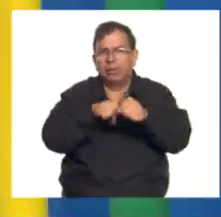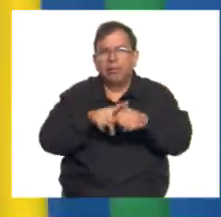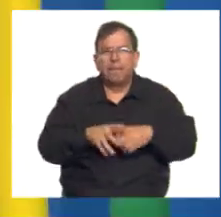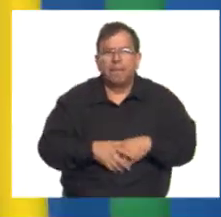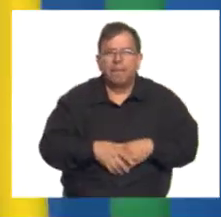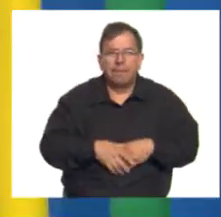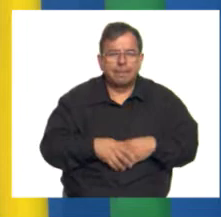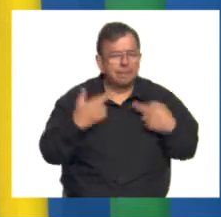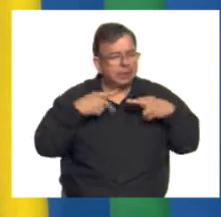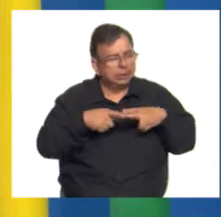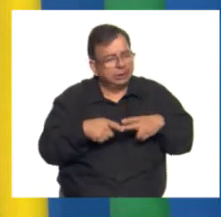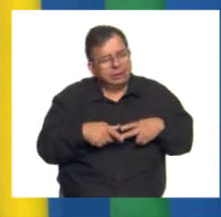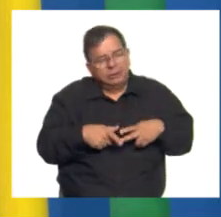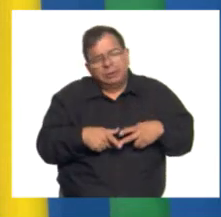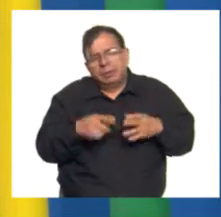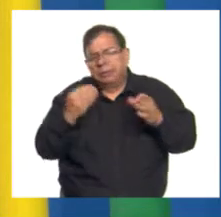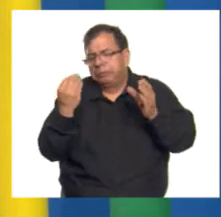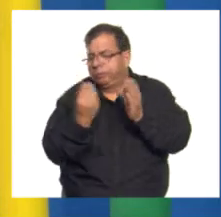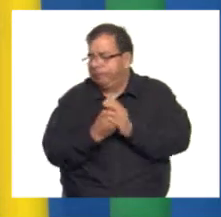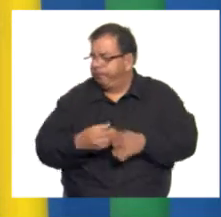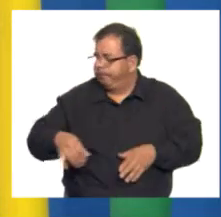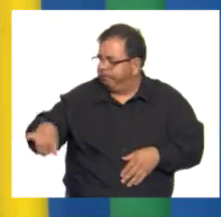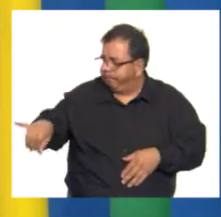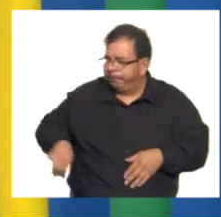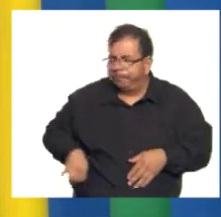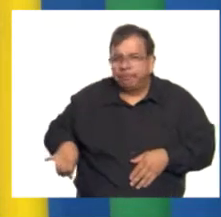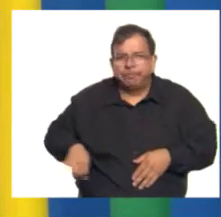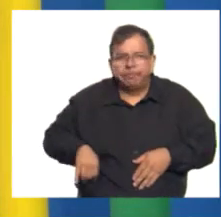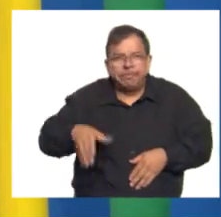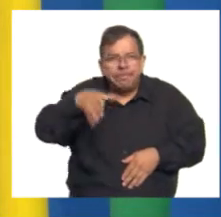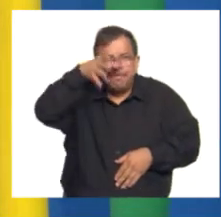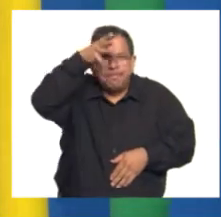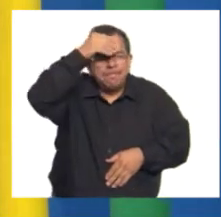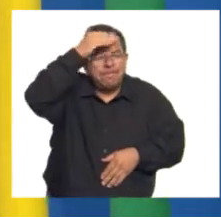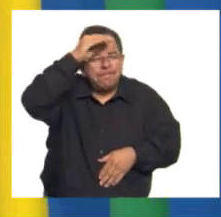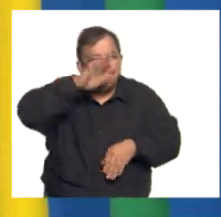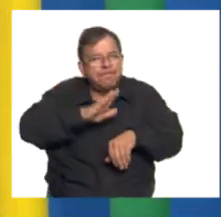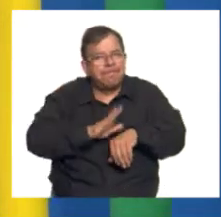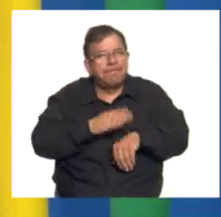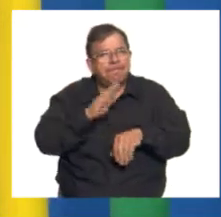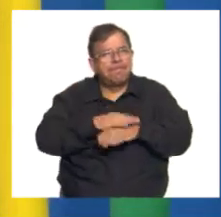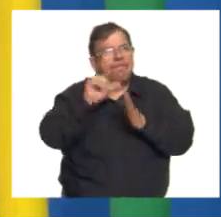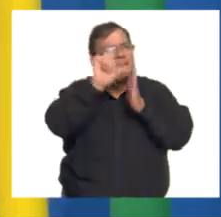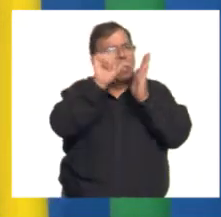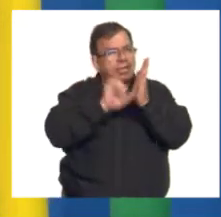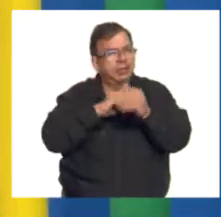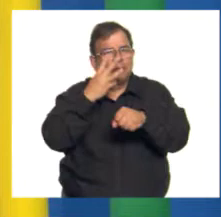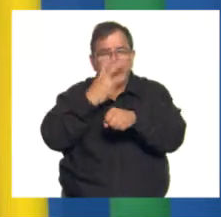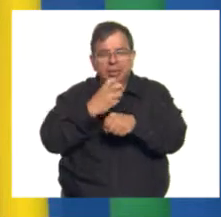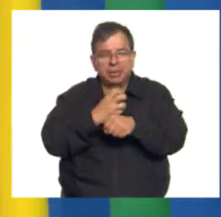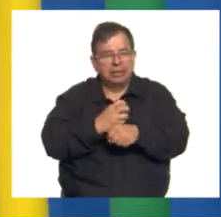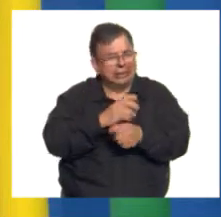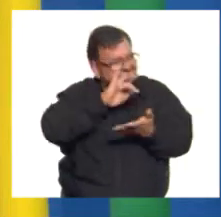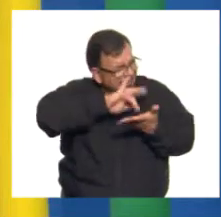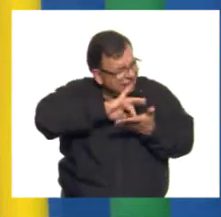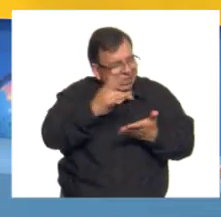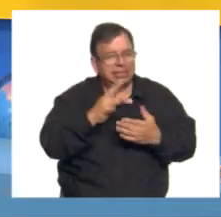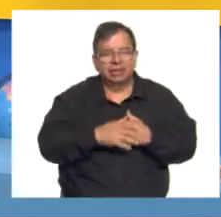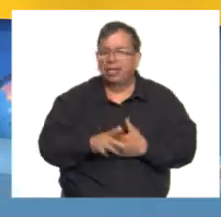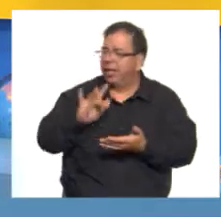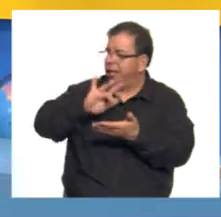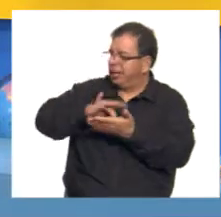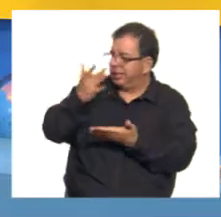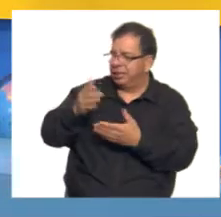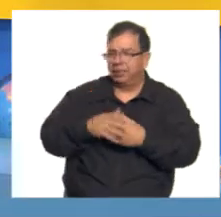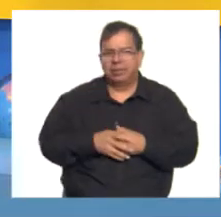Maestra Ceci, fue una clase muy interesante y aprendí mucho más del artículo 3. Muchísimas gracias. Gracias a